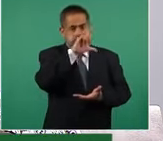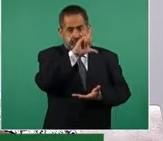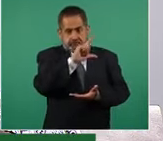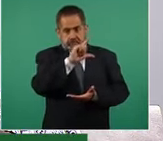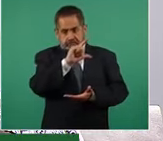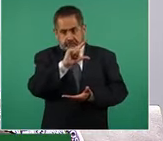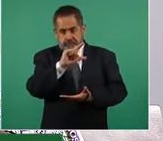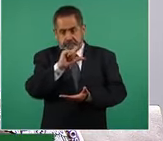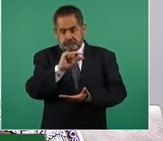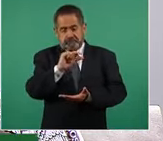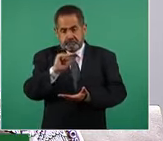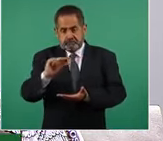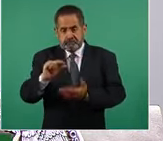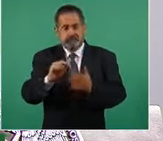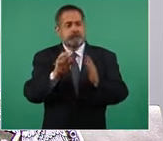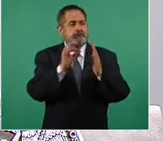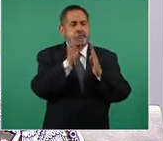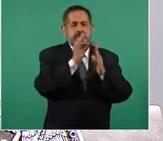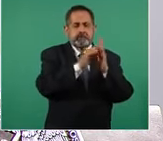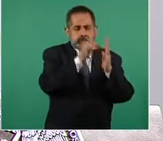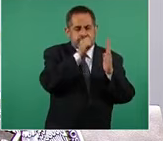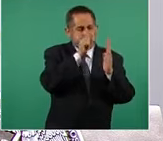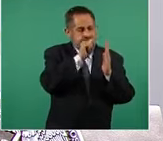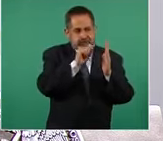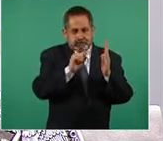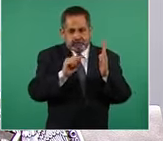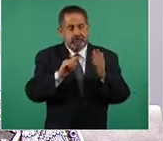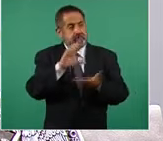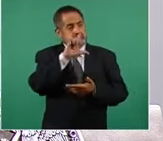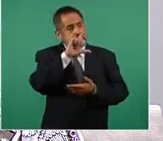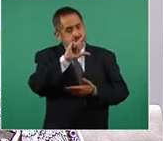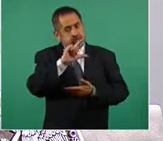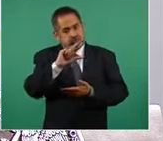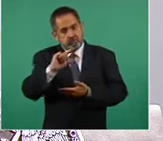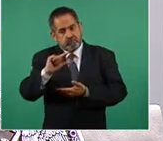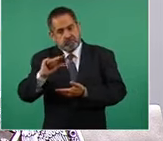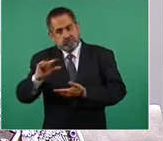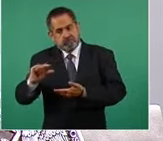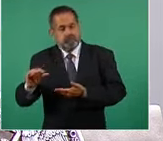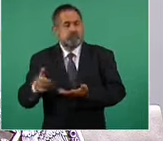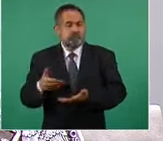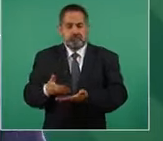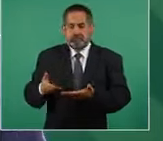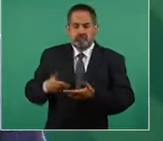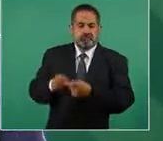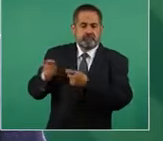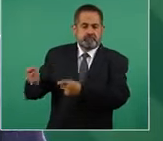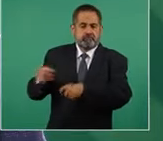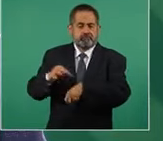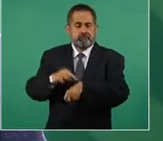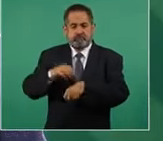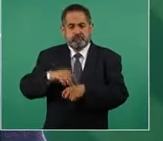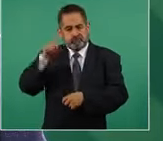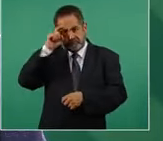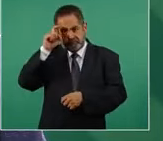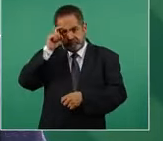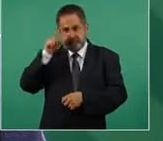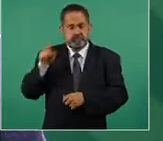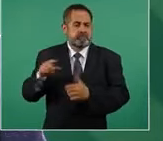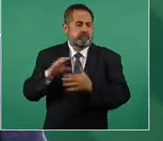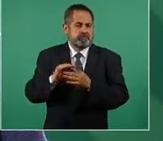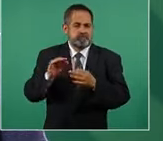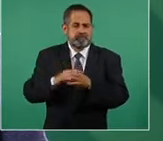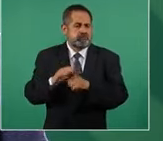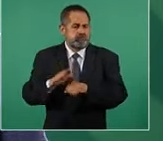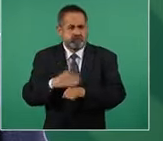sus principales indicadores a nivel nacional. Hoy el doctor Hugo López-Gatell les mostrará qué lo